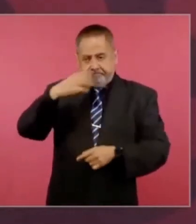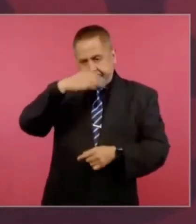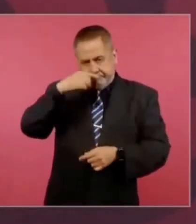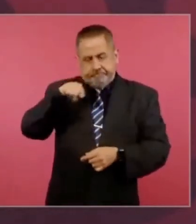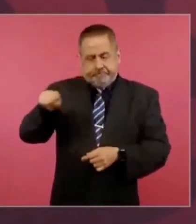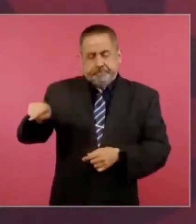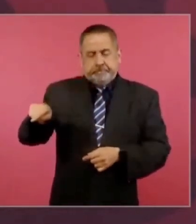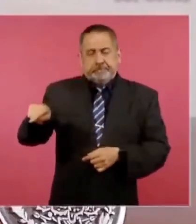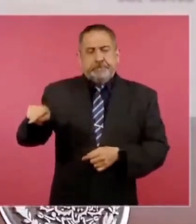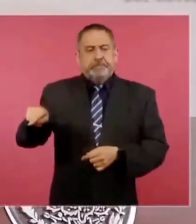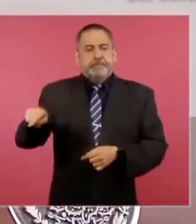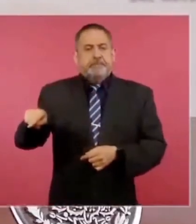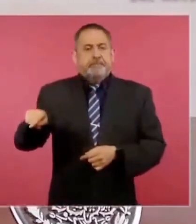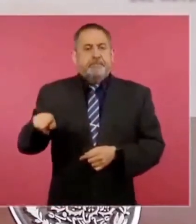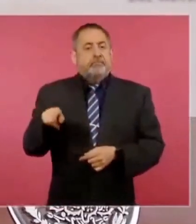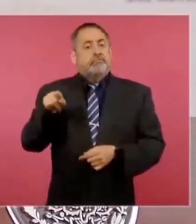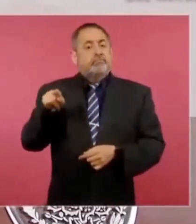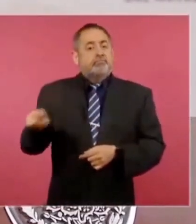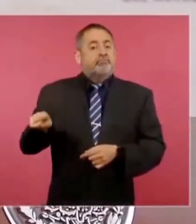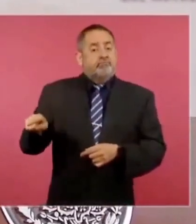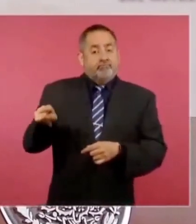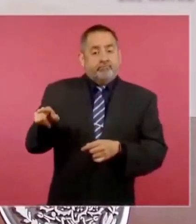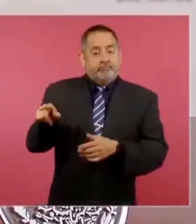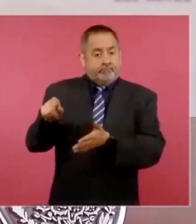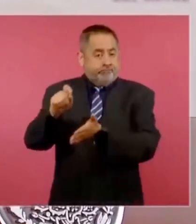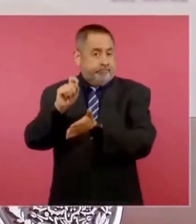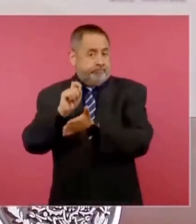porque lo escribe